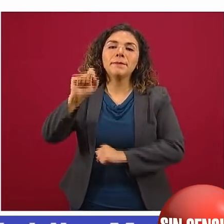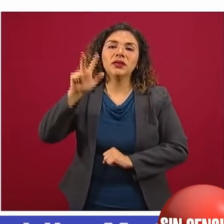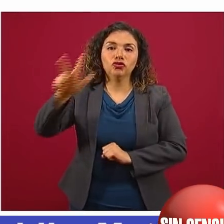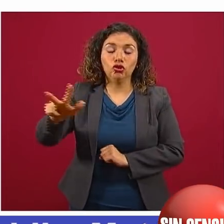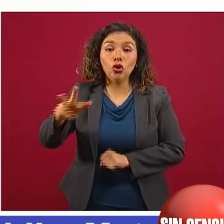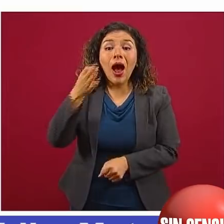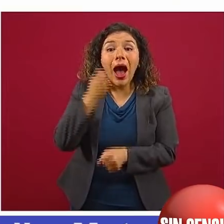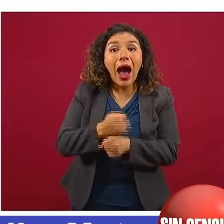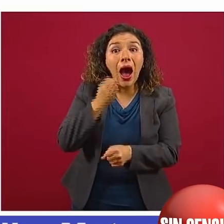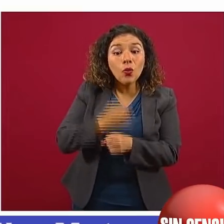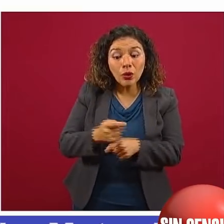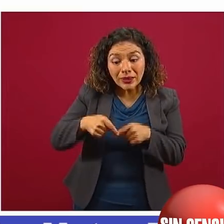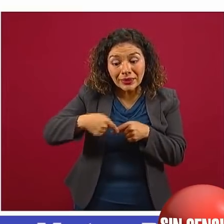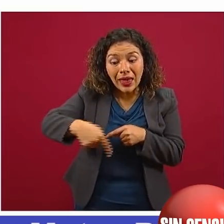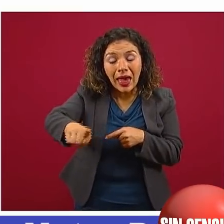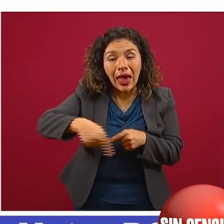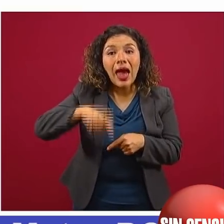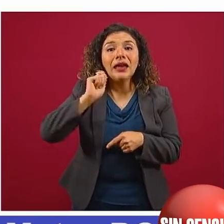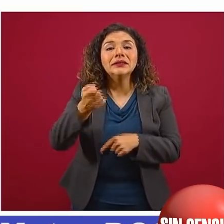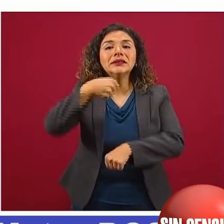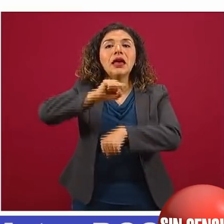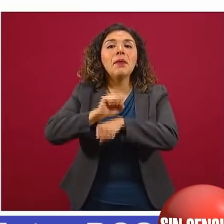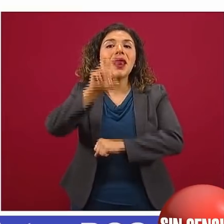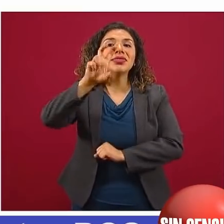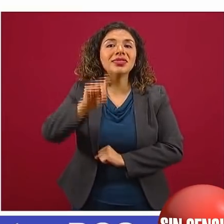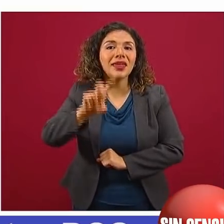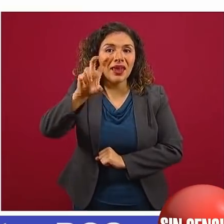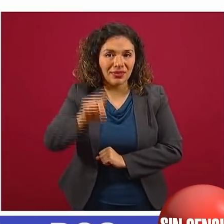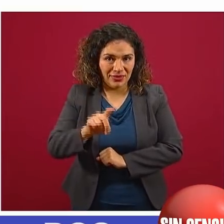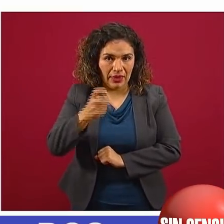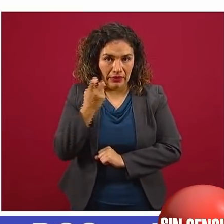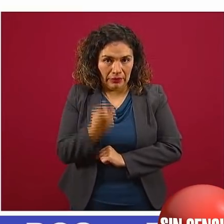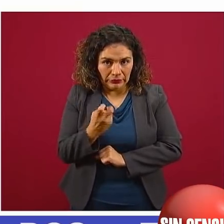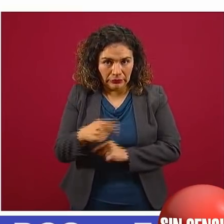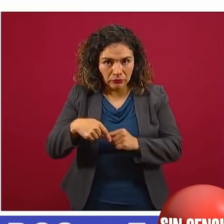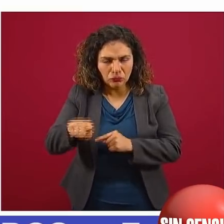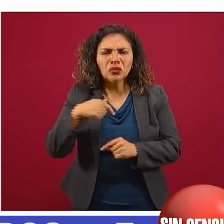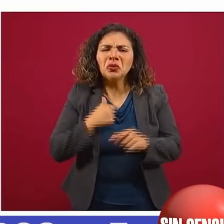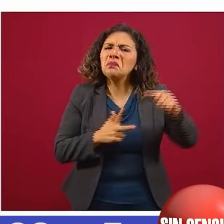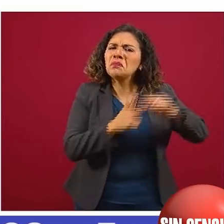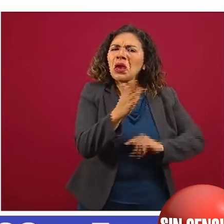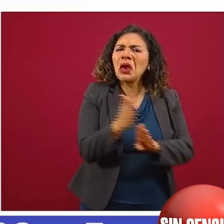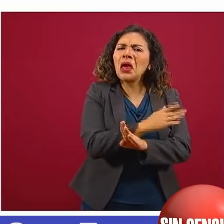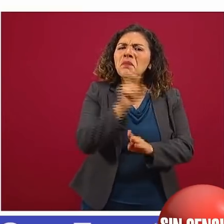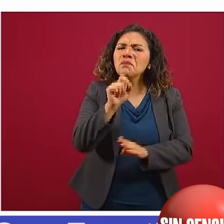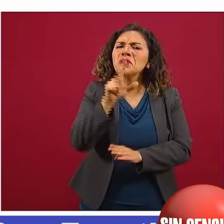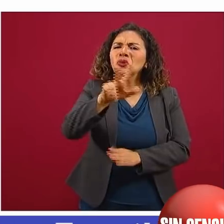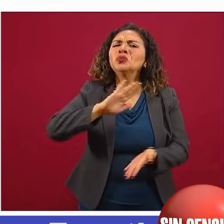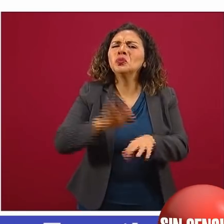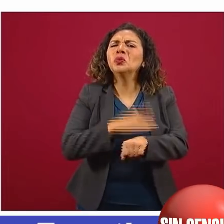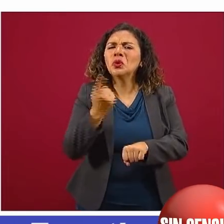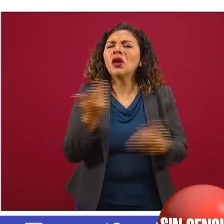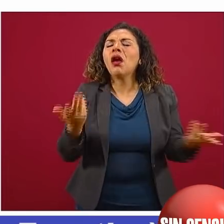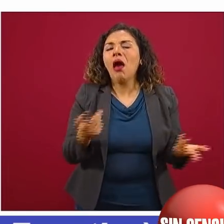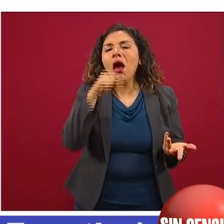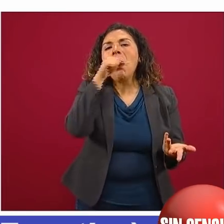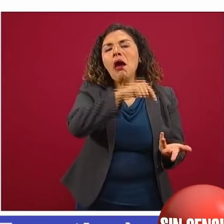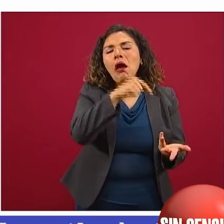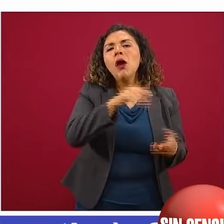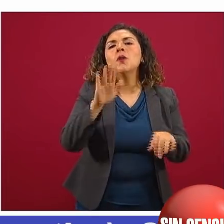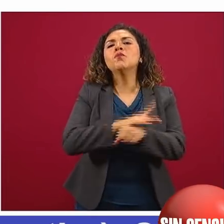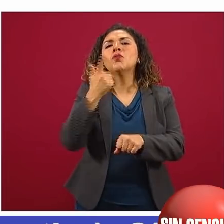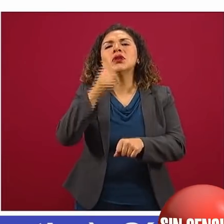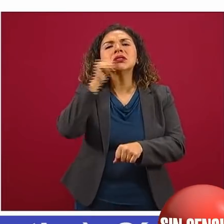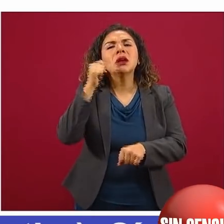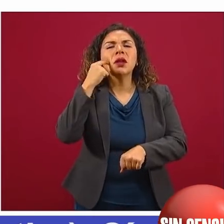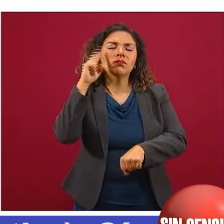este momento estamos viviendo la semana 30 del año, la semana 30. ¿Por qué cortamos en semana 28? Porque en todos los sistemas